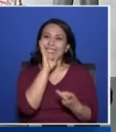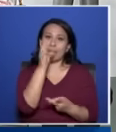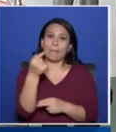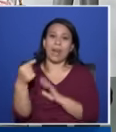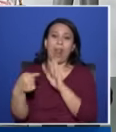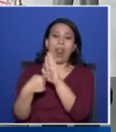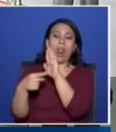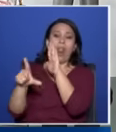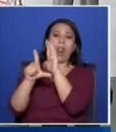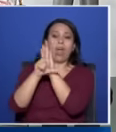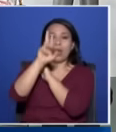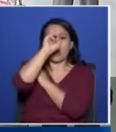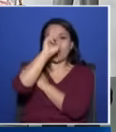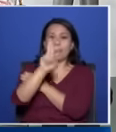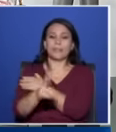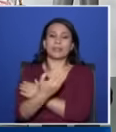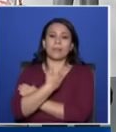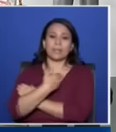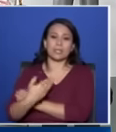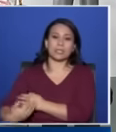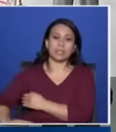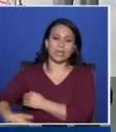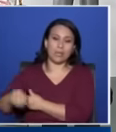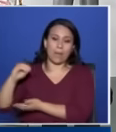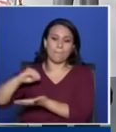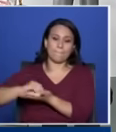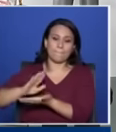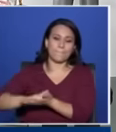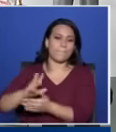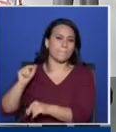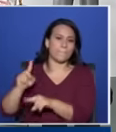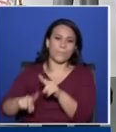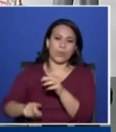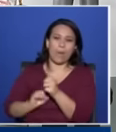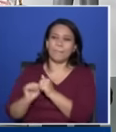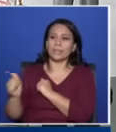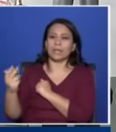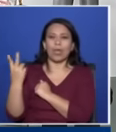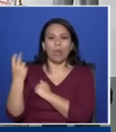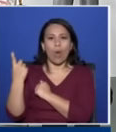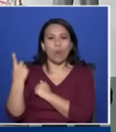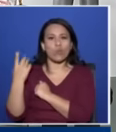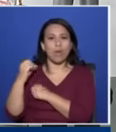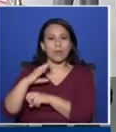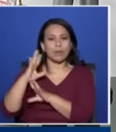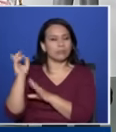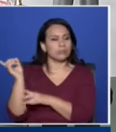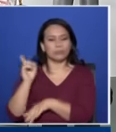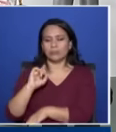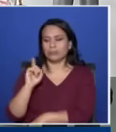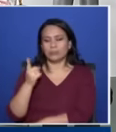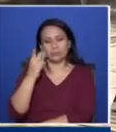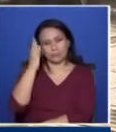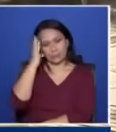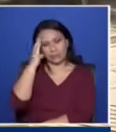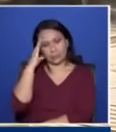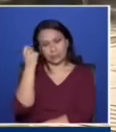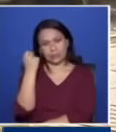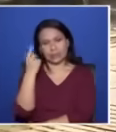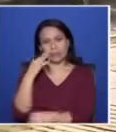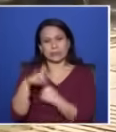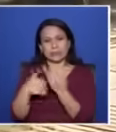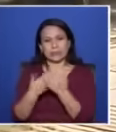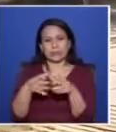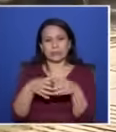cuando respetando el decreto del señor presidente. No vamos a excedernos del horario de la semaforización. Los